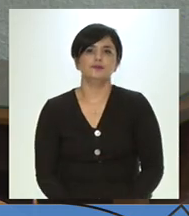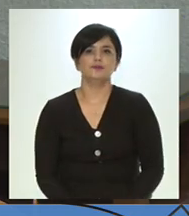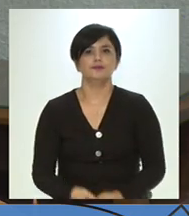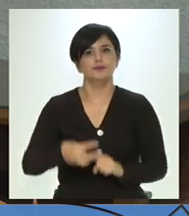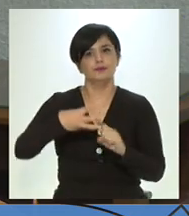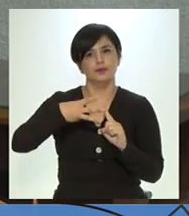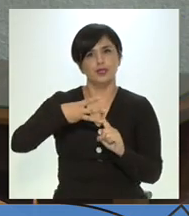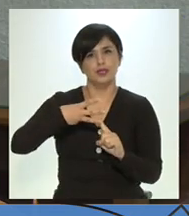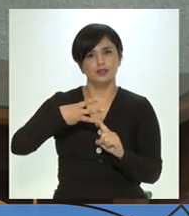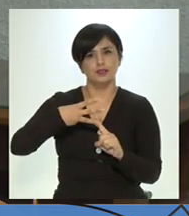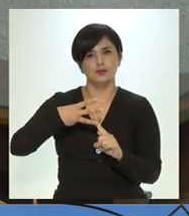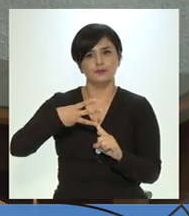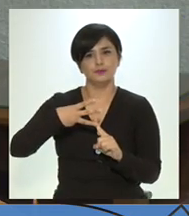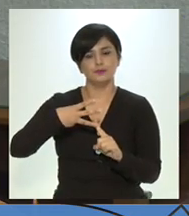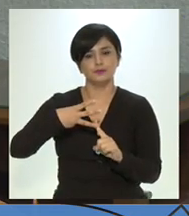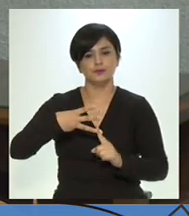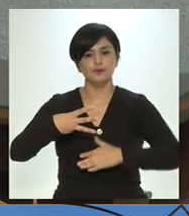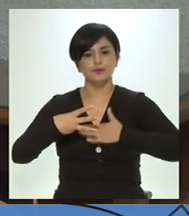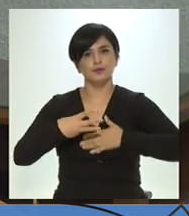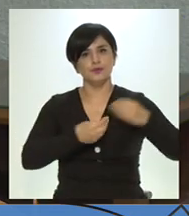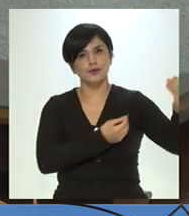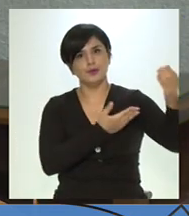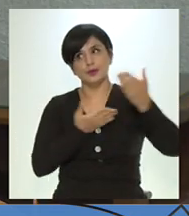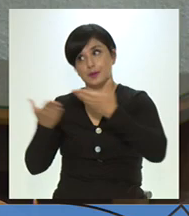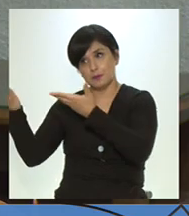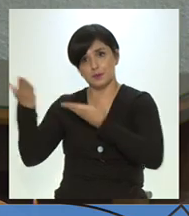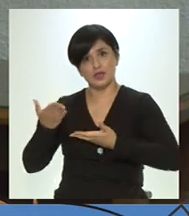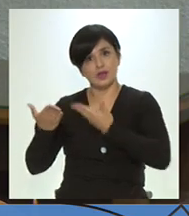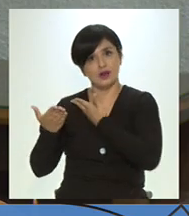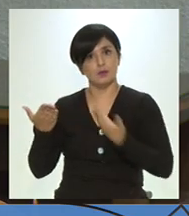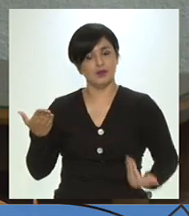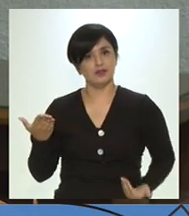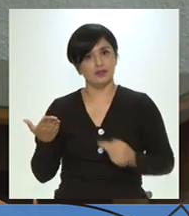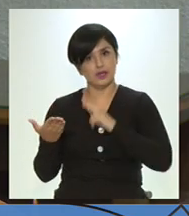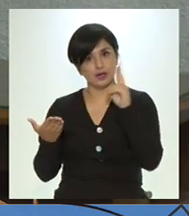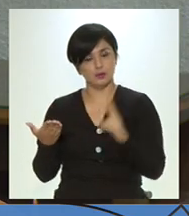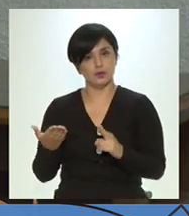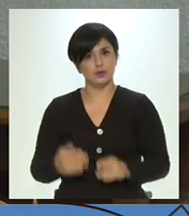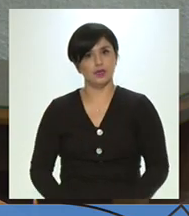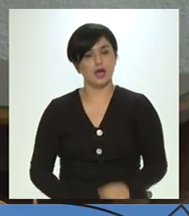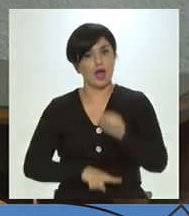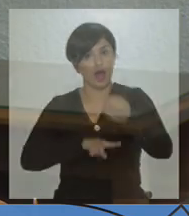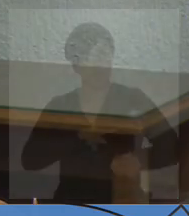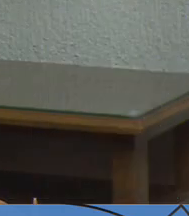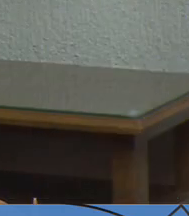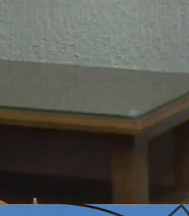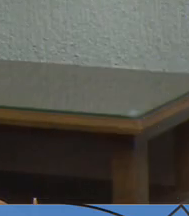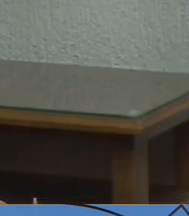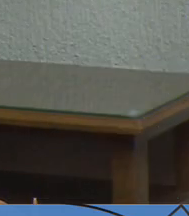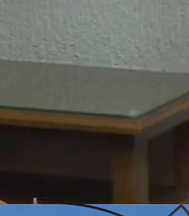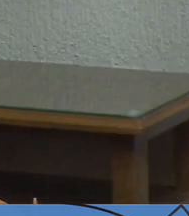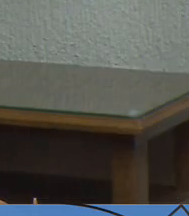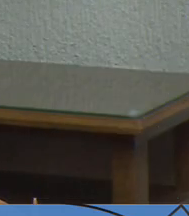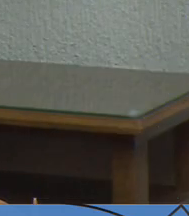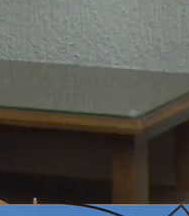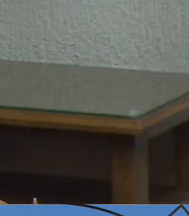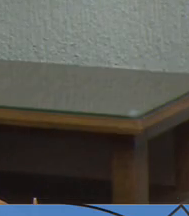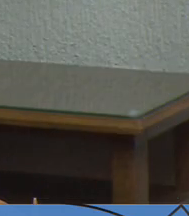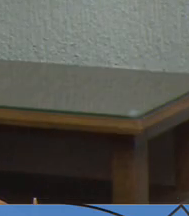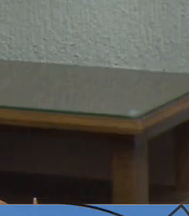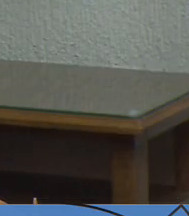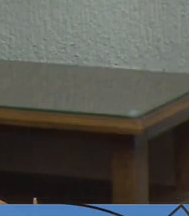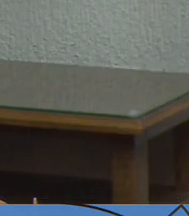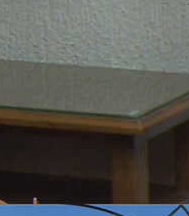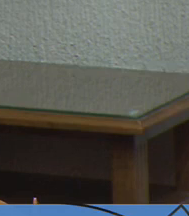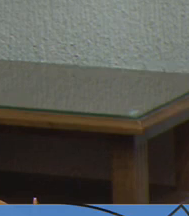lugar queremos invitar al presidente a recoger la propuesta que le hiciéramos desde la oposición en enero del